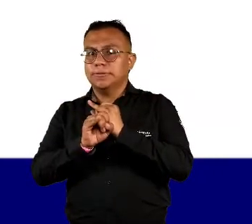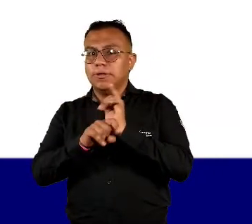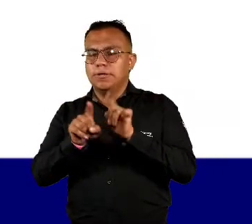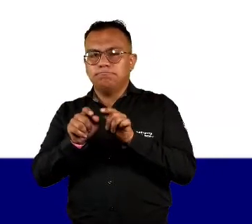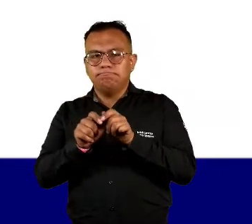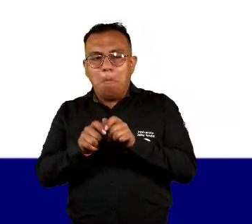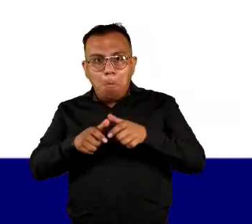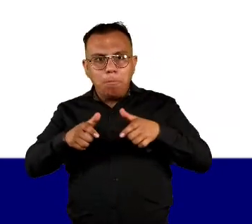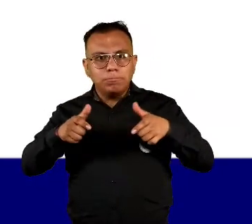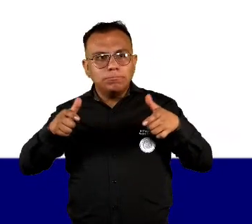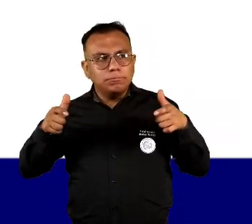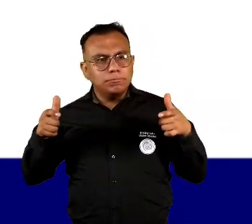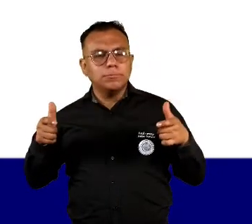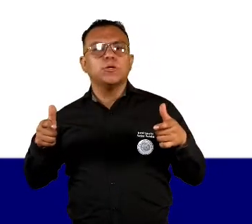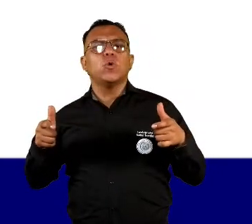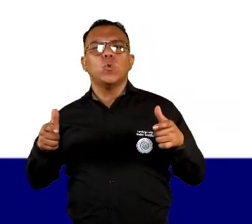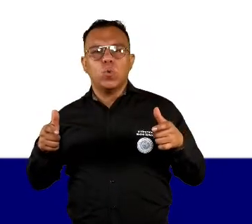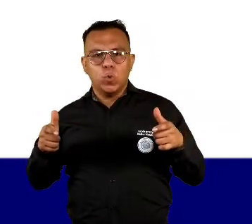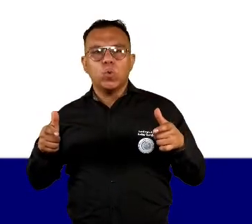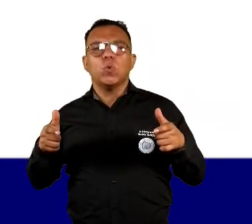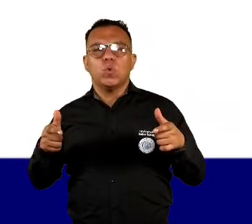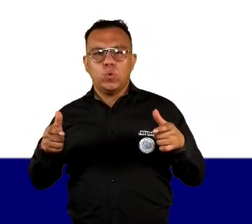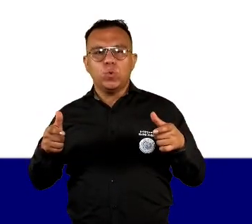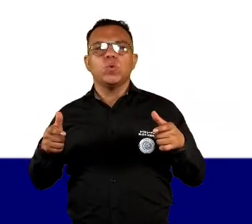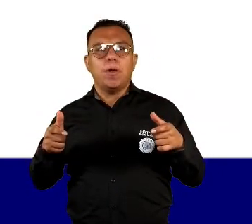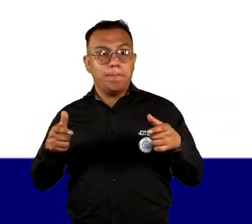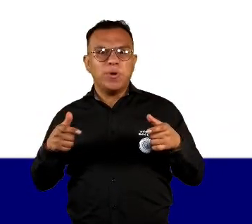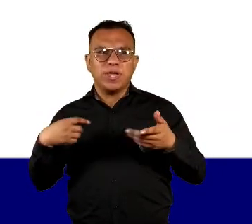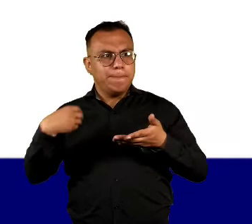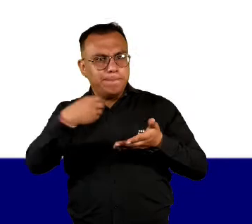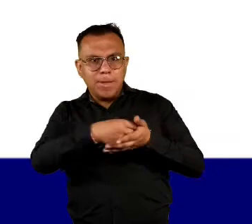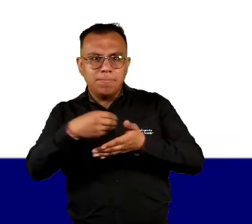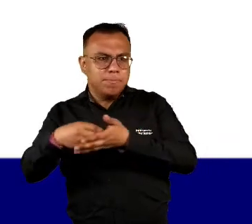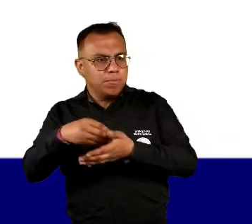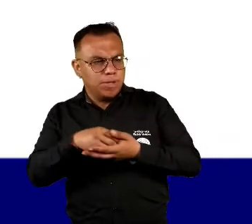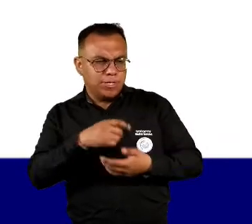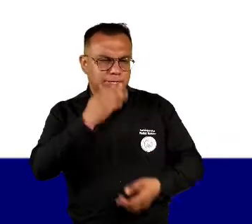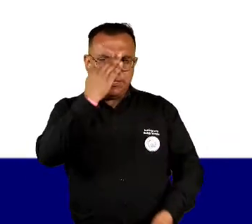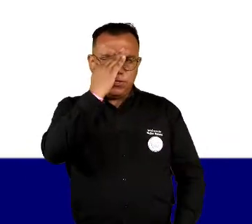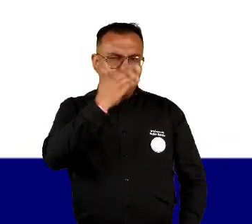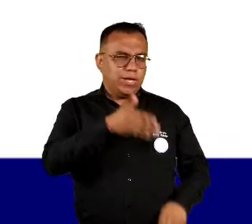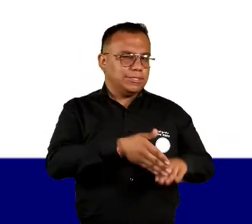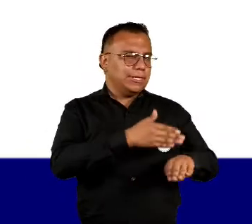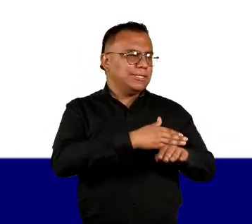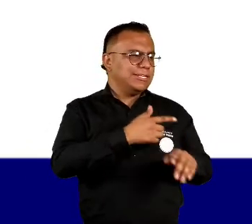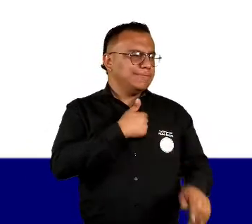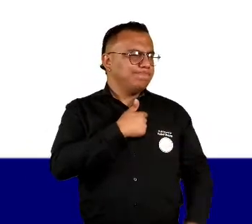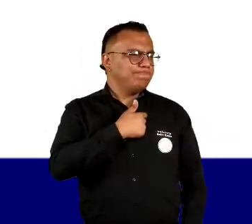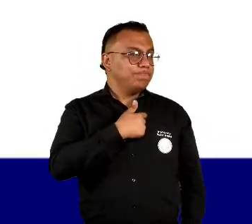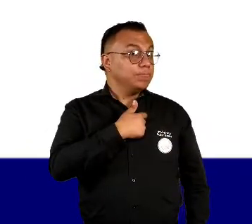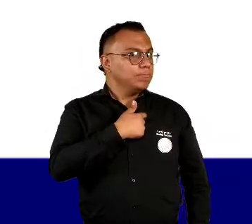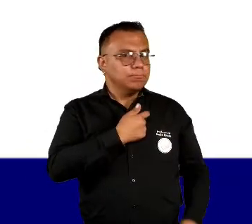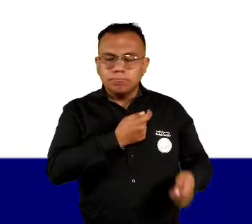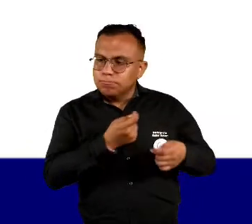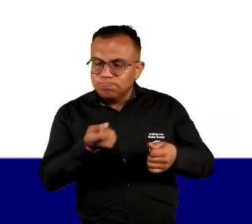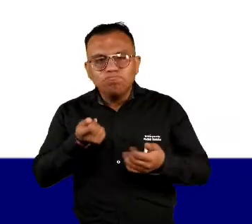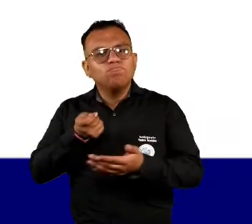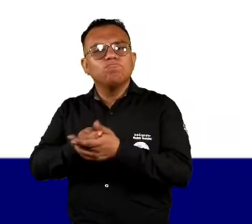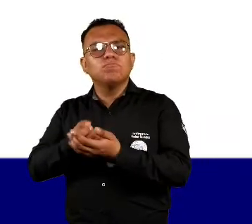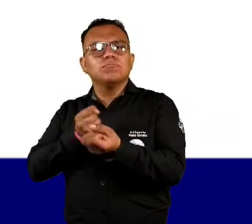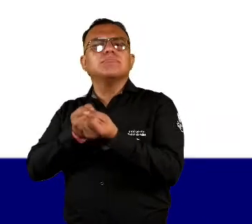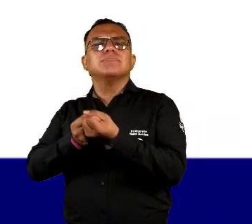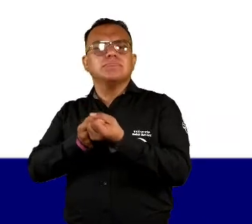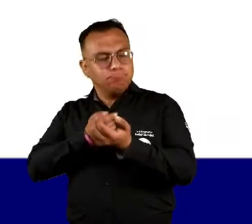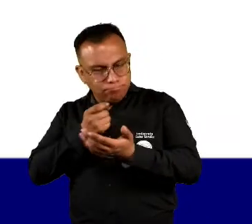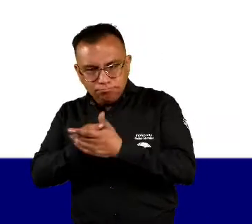crecieron porque empezaron a caer inversiones de gente que tenía dudas de invertir y empezó a